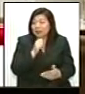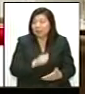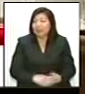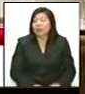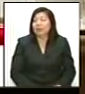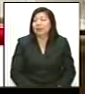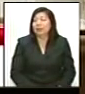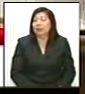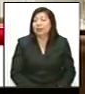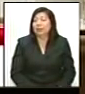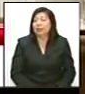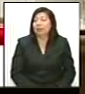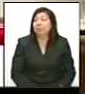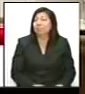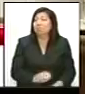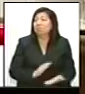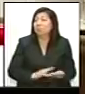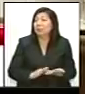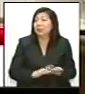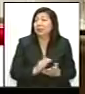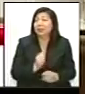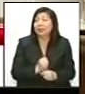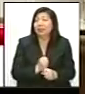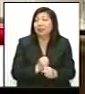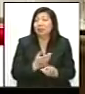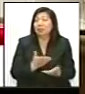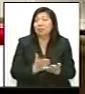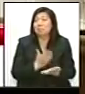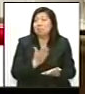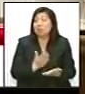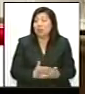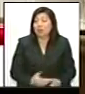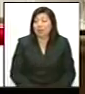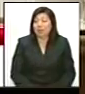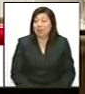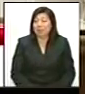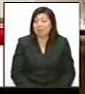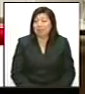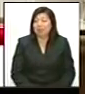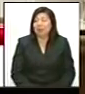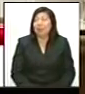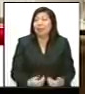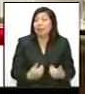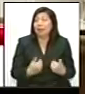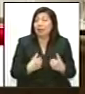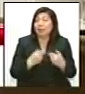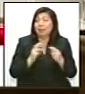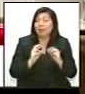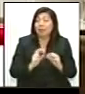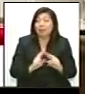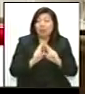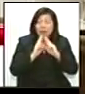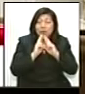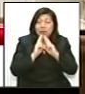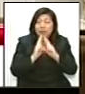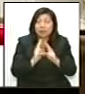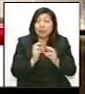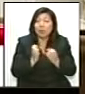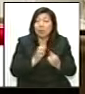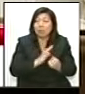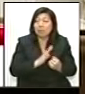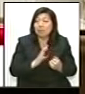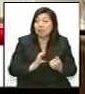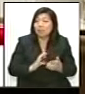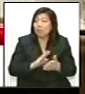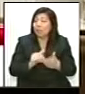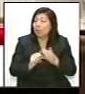al permiso temporal de trabajo, esto ya representa un problema. Yo creo que tenemos que dar una respuesta como Estado. Todos